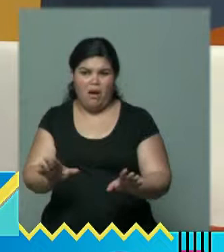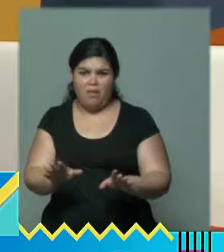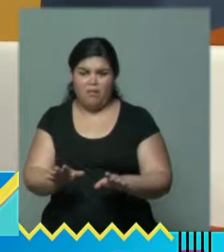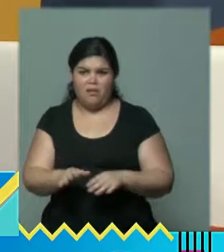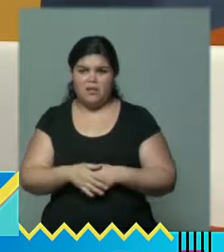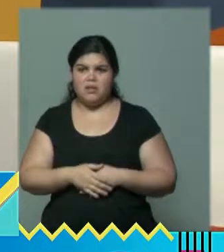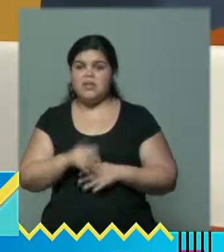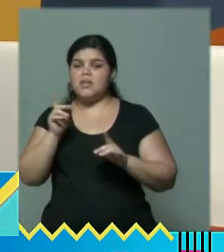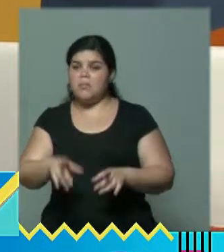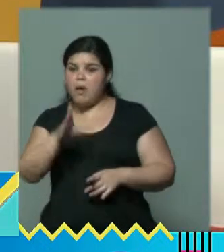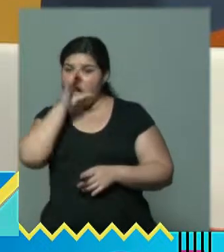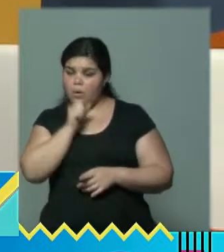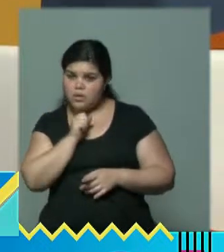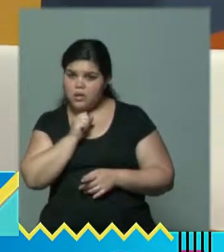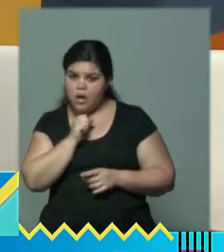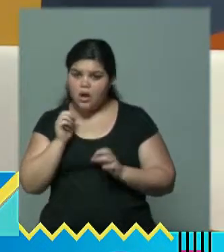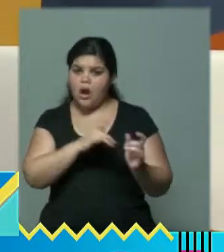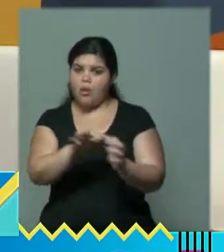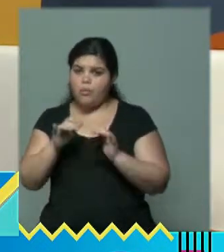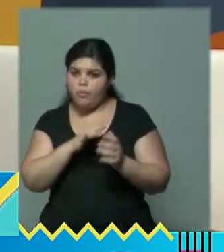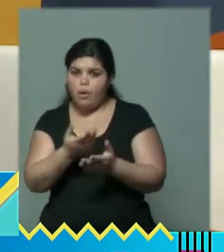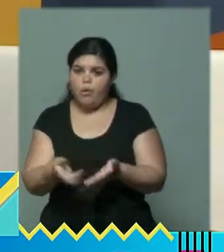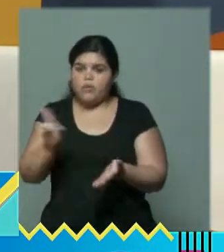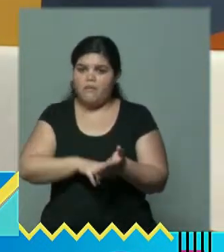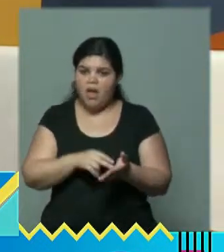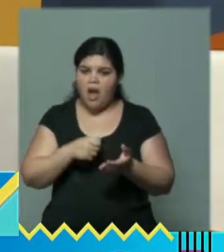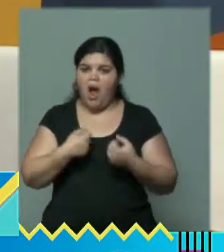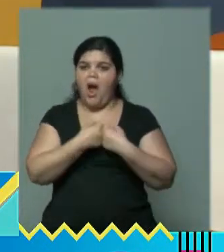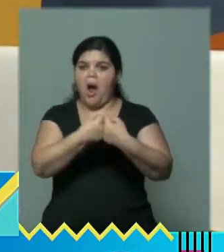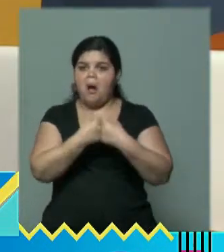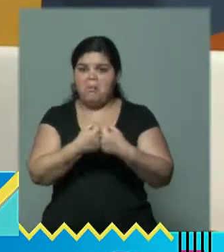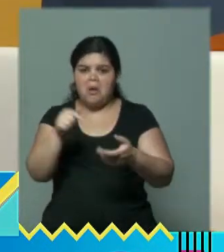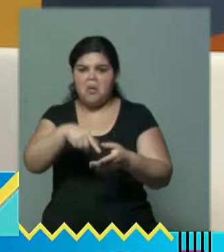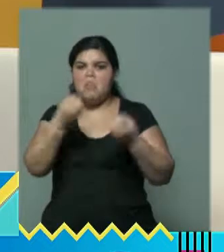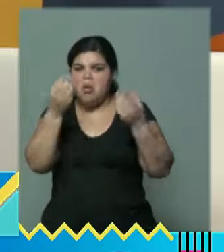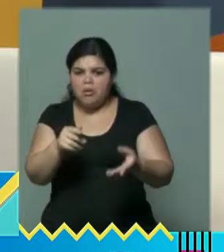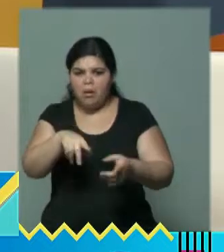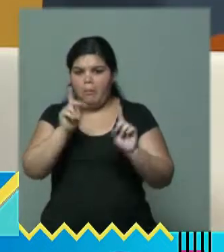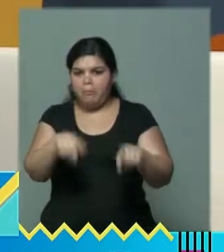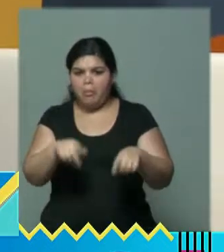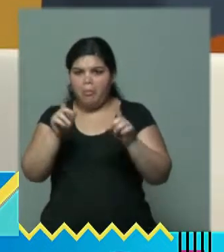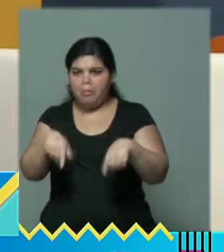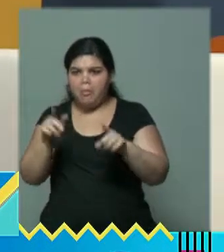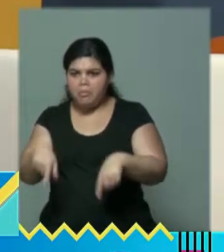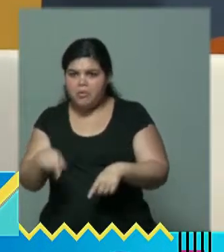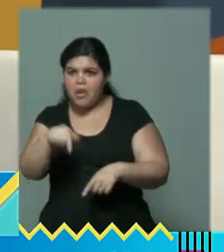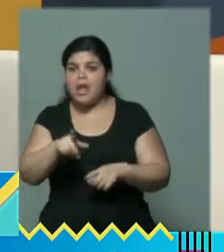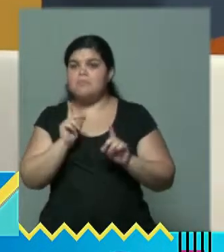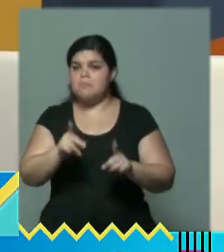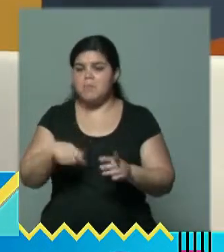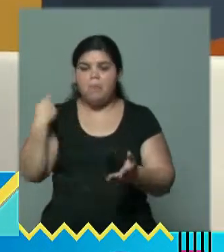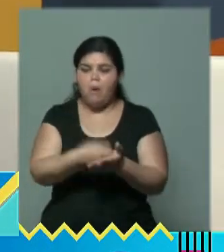y tolerar renegociaciones de contratos espurias que no sabemos por qué se hacen y cada vez pagar más tarifas cuando hay